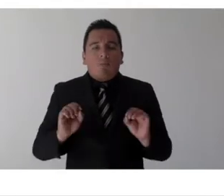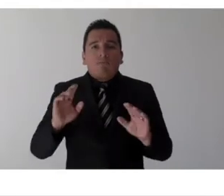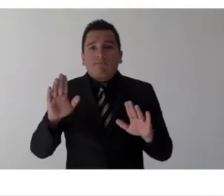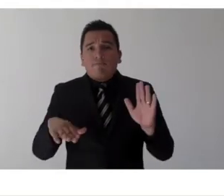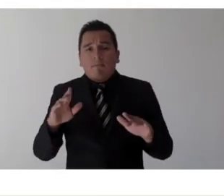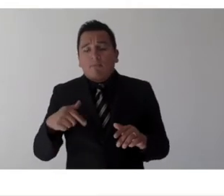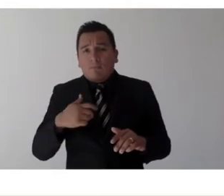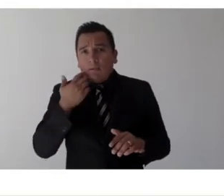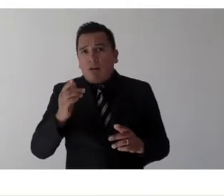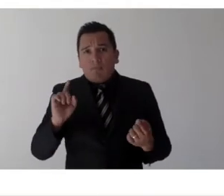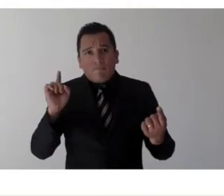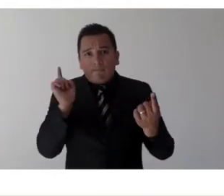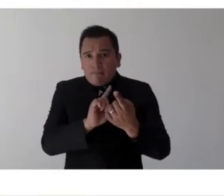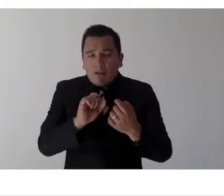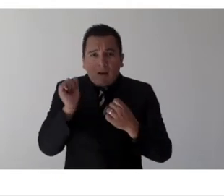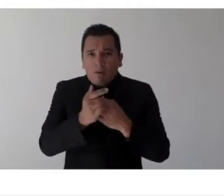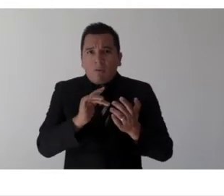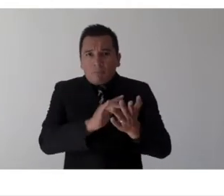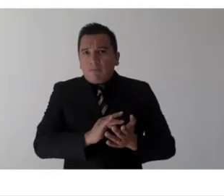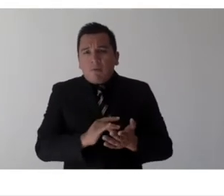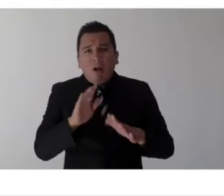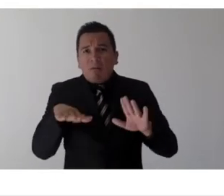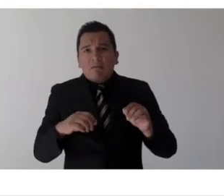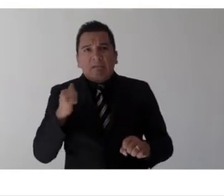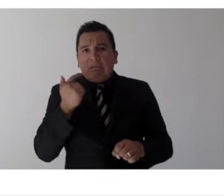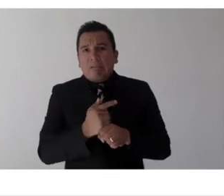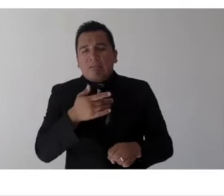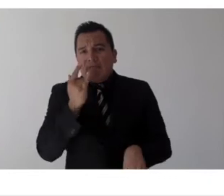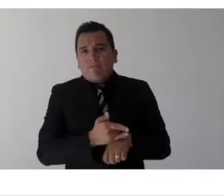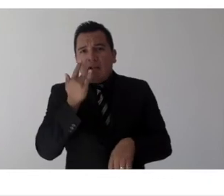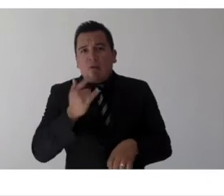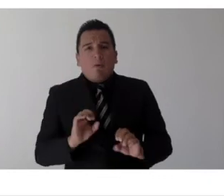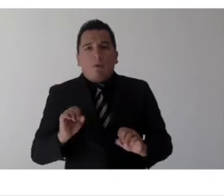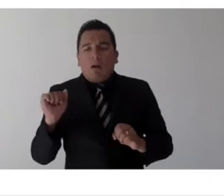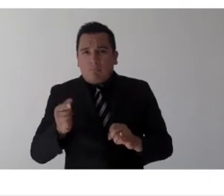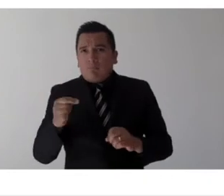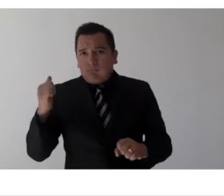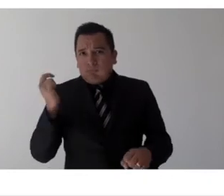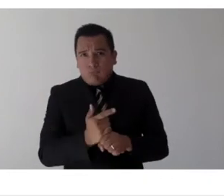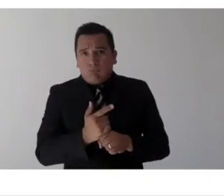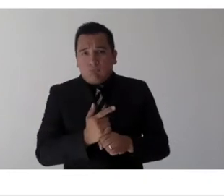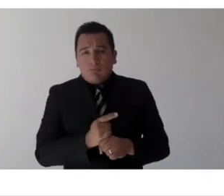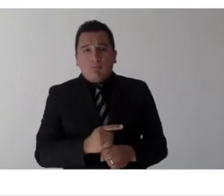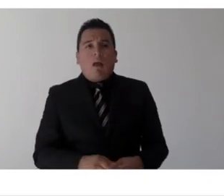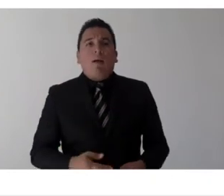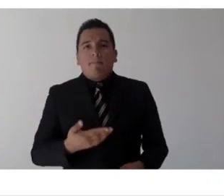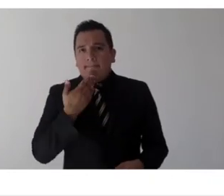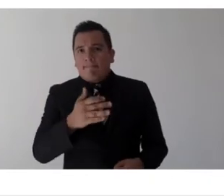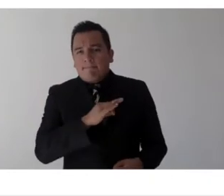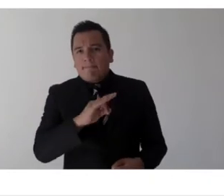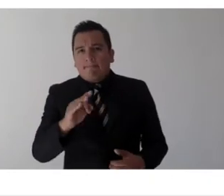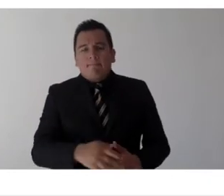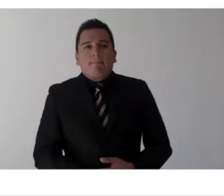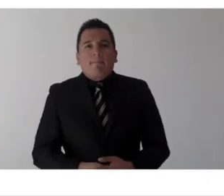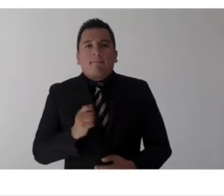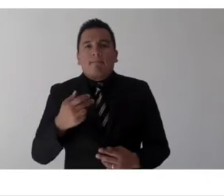programa social. Cualquiera de los problemas que logren identificar, lo que buscamos son, o para quien está dirigido este programa, son personas que están